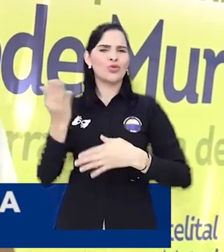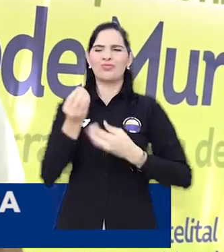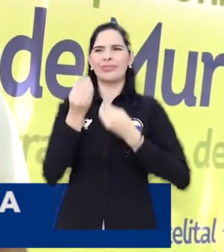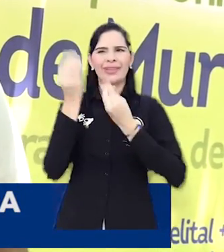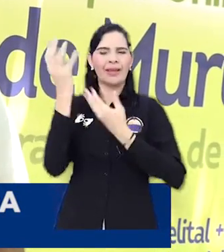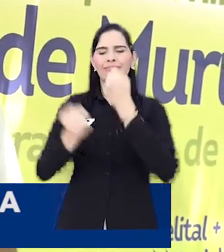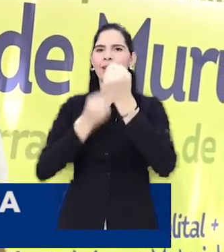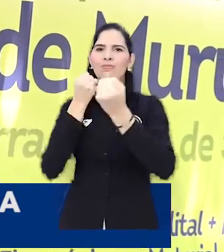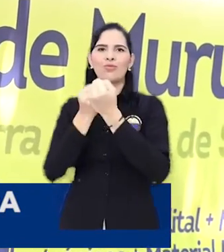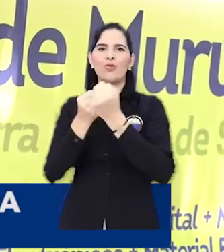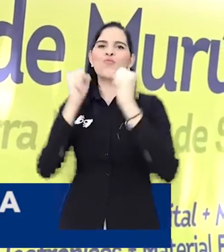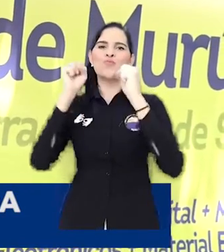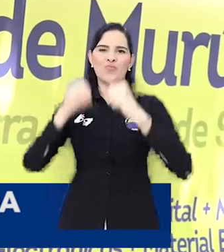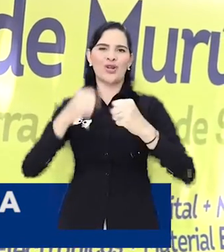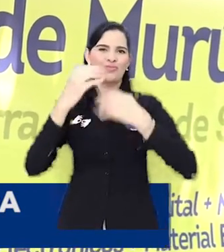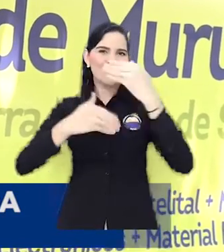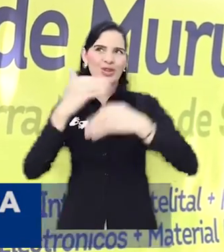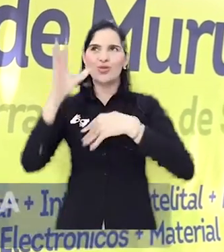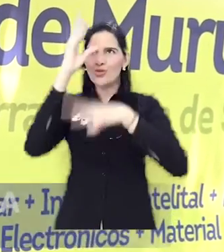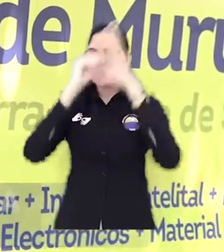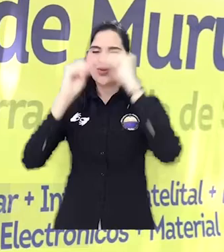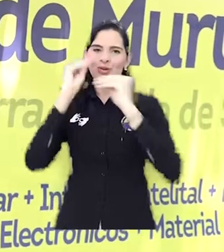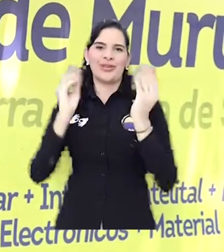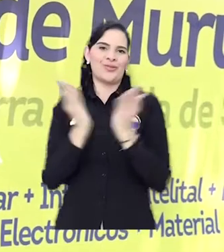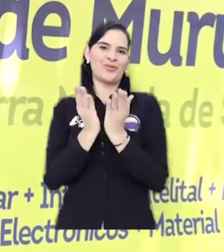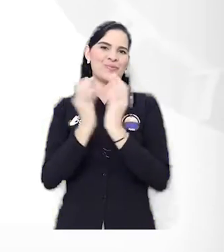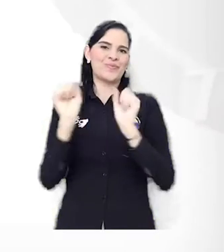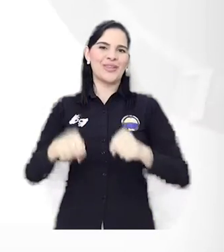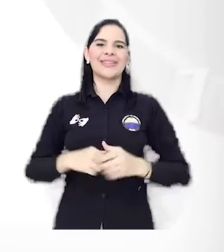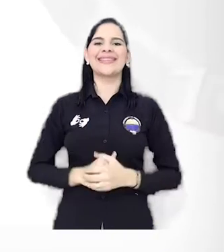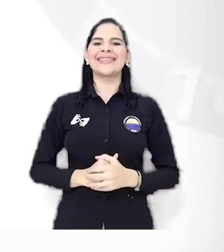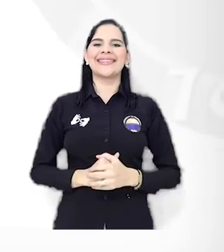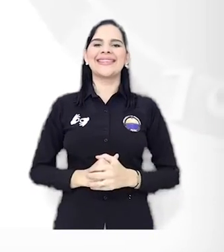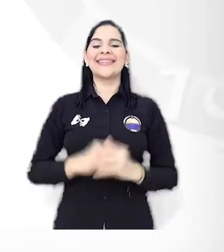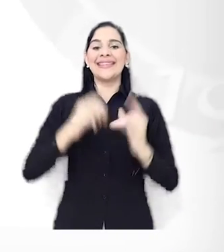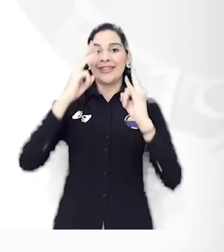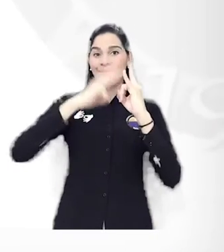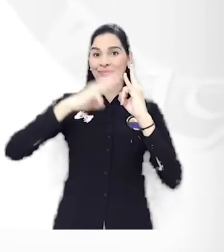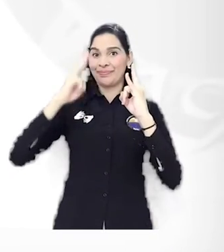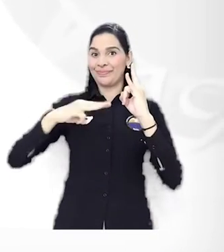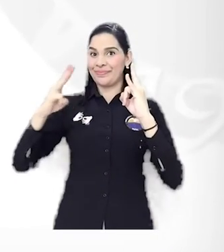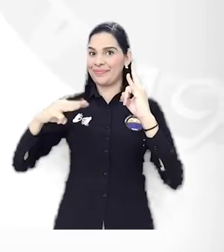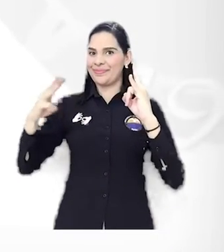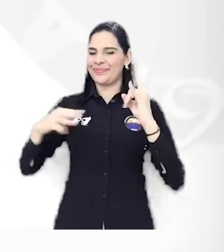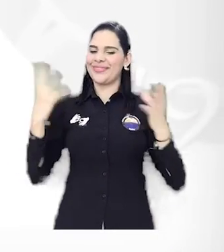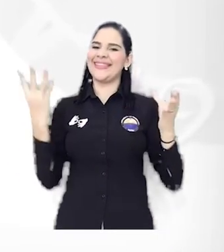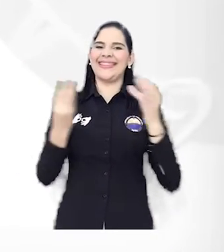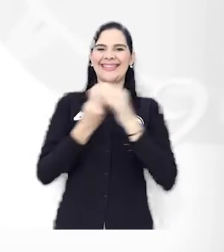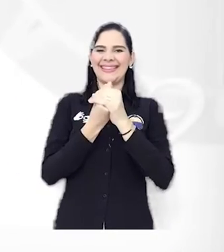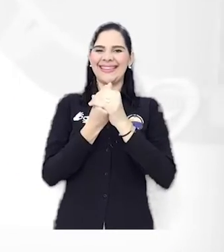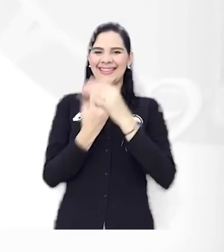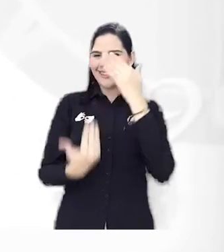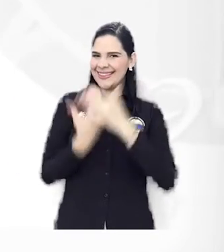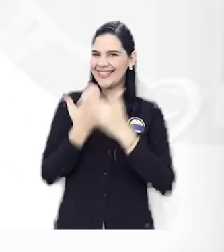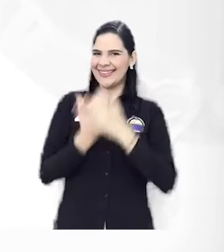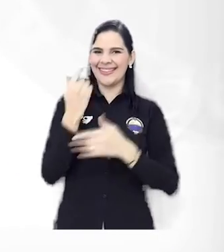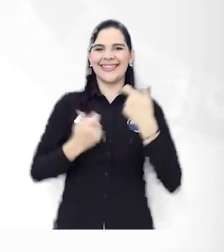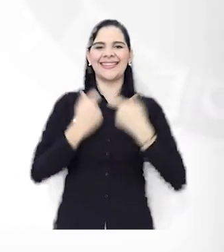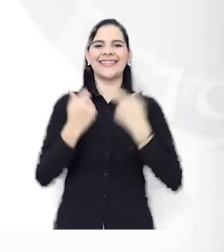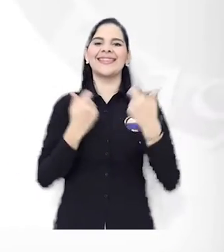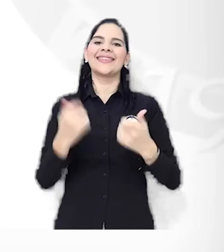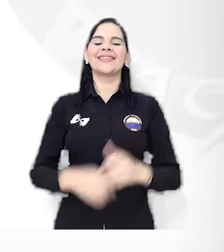garantizar las condiciones para que pueda realizar sus procesos de formación. Universidad del Magdalena. Más